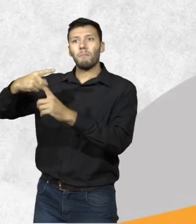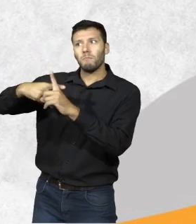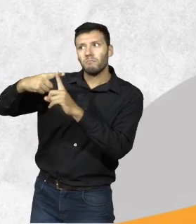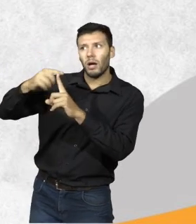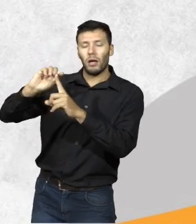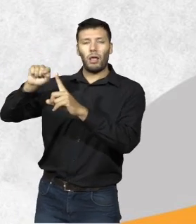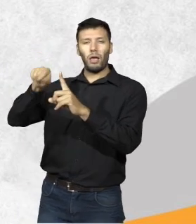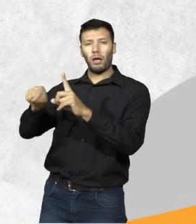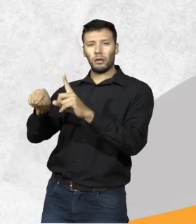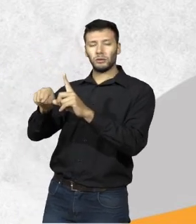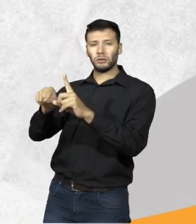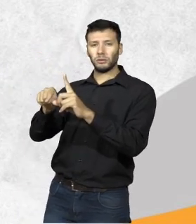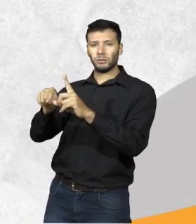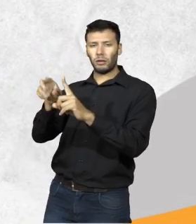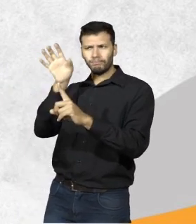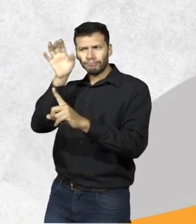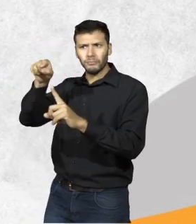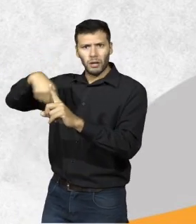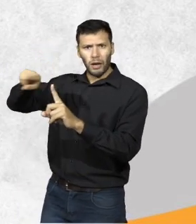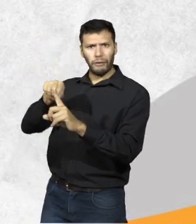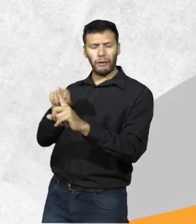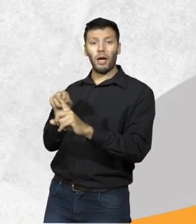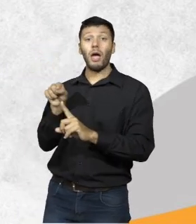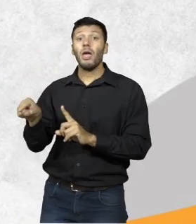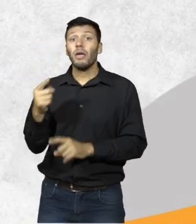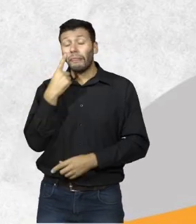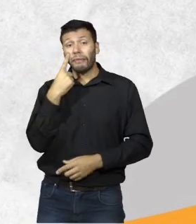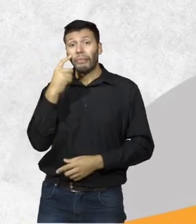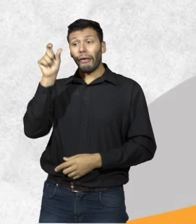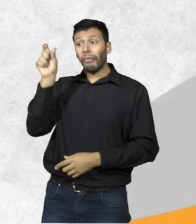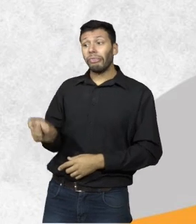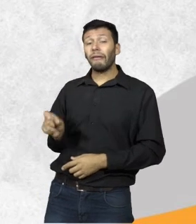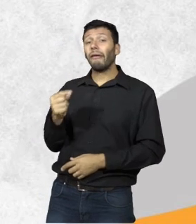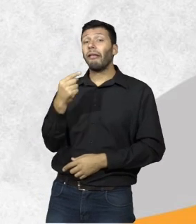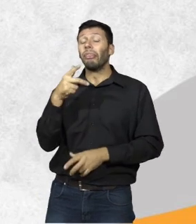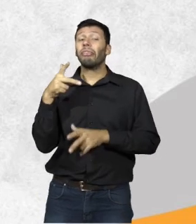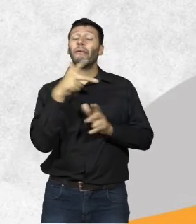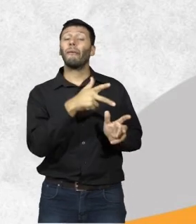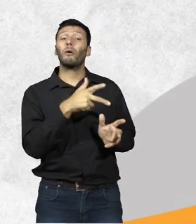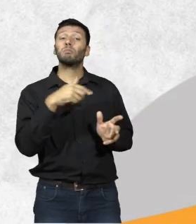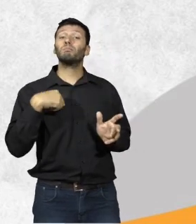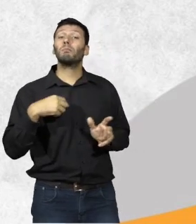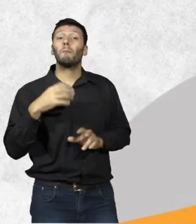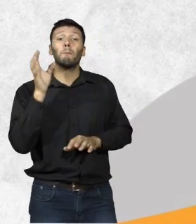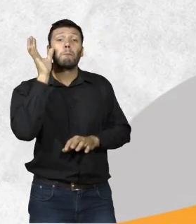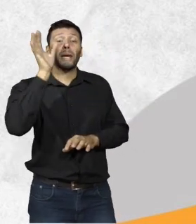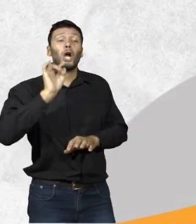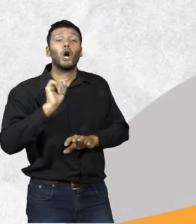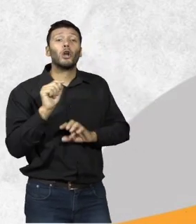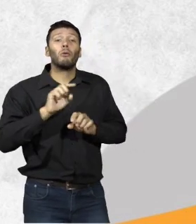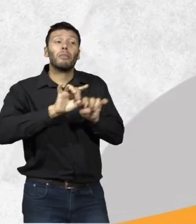momento estaban, y el intendente dijo, la peor contaminación es los chicos con